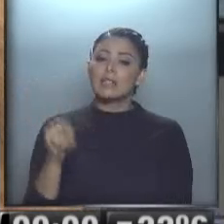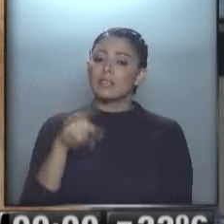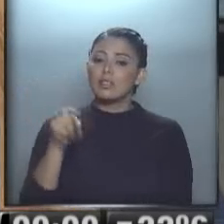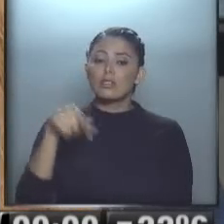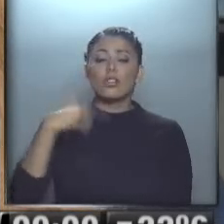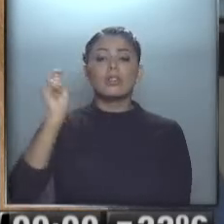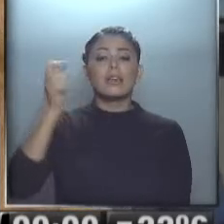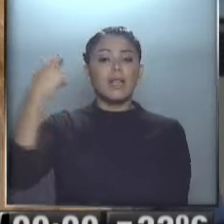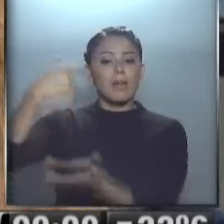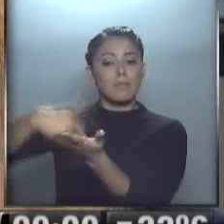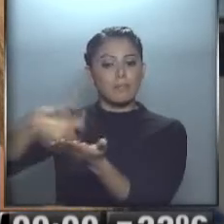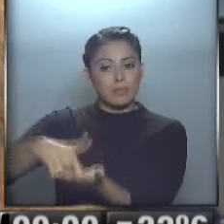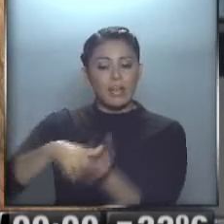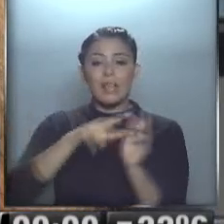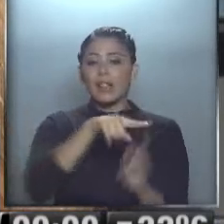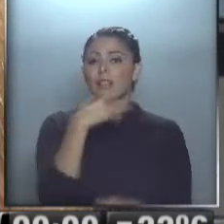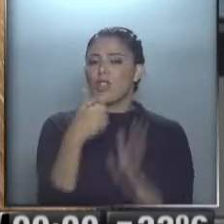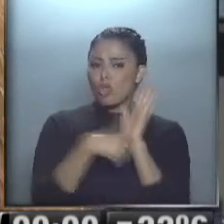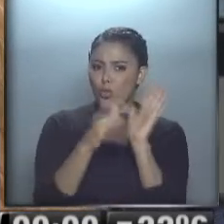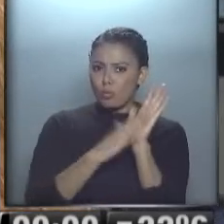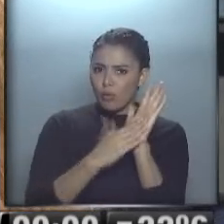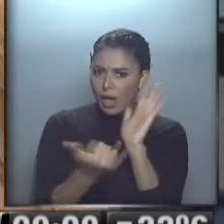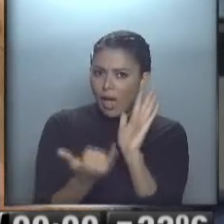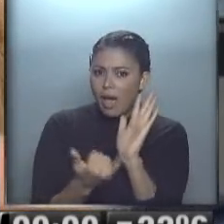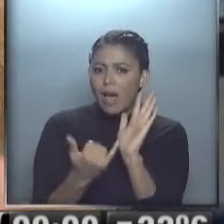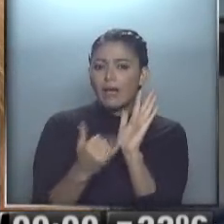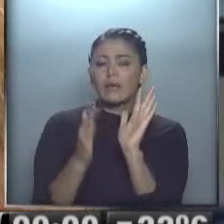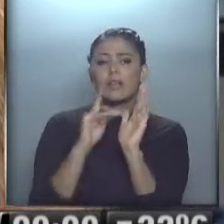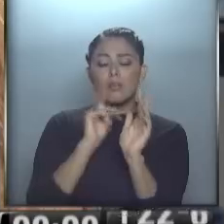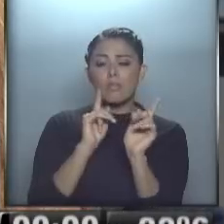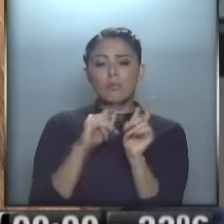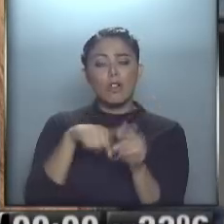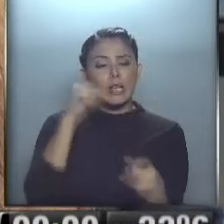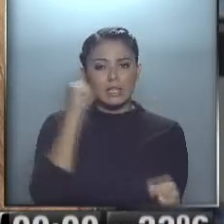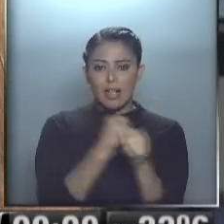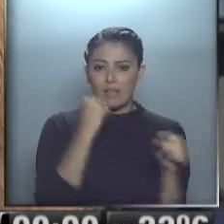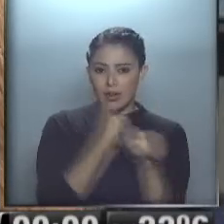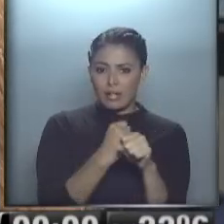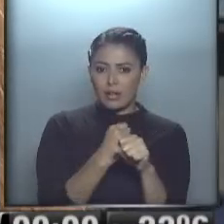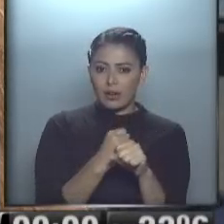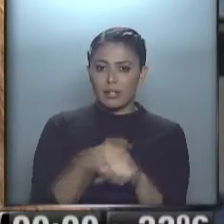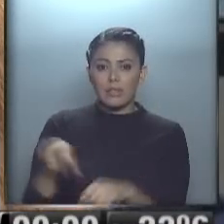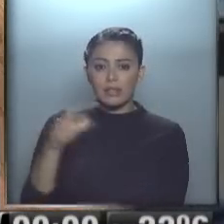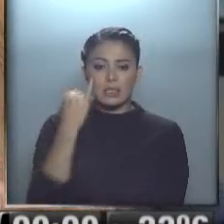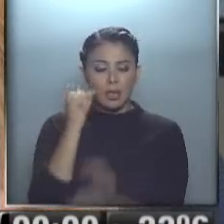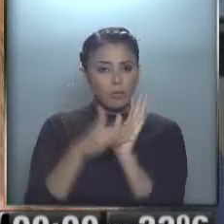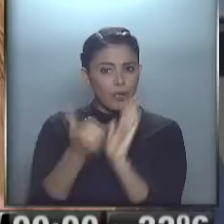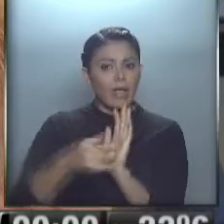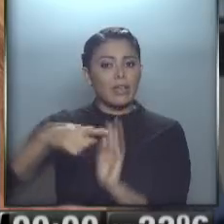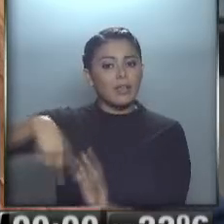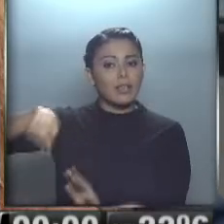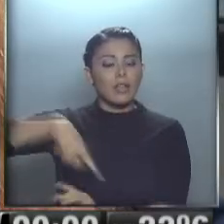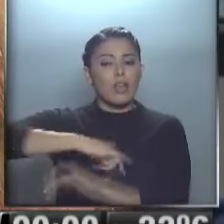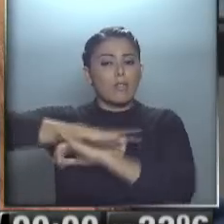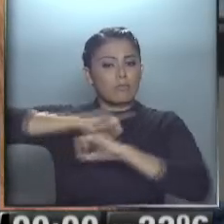financiados hay documentos que así lo prueban documentos con los cuales está trabajando que hay una importante